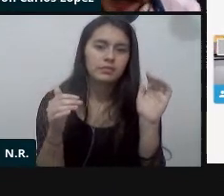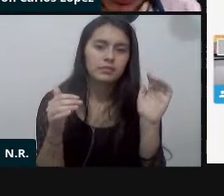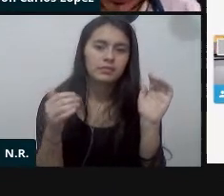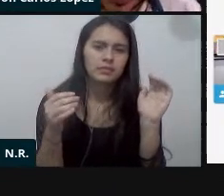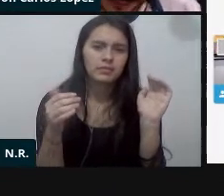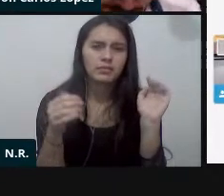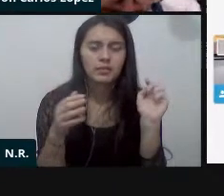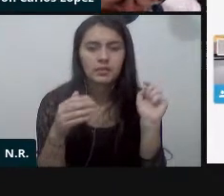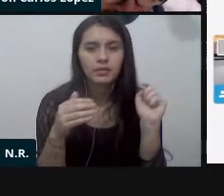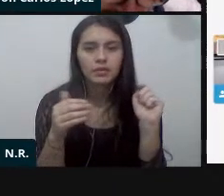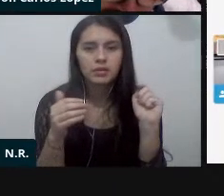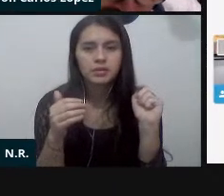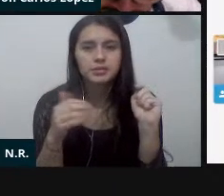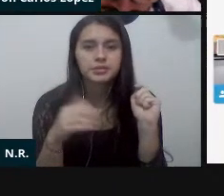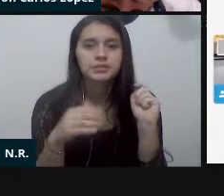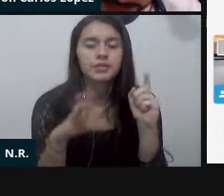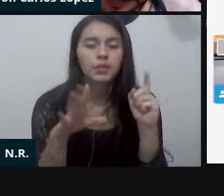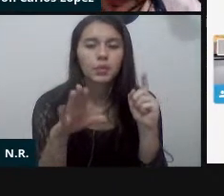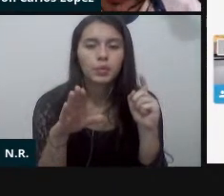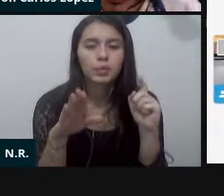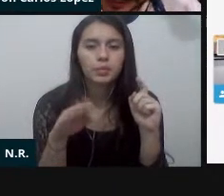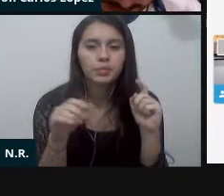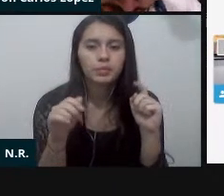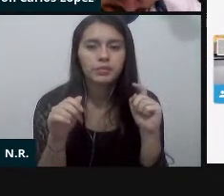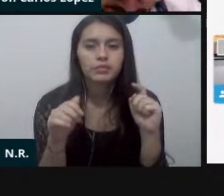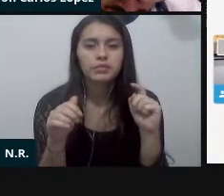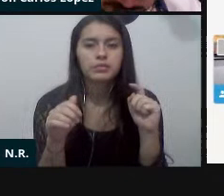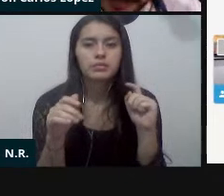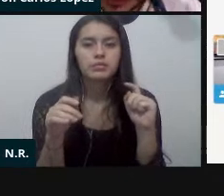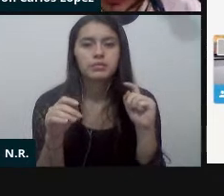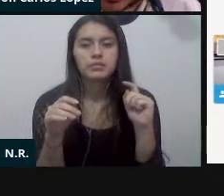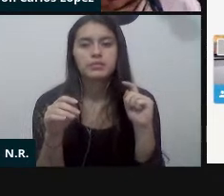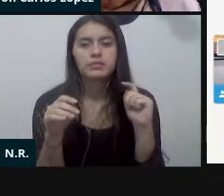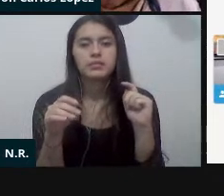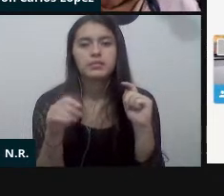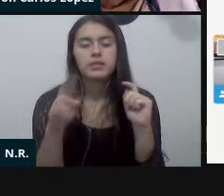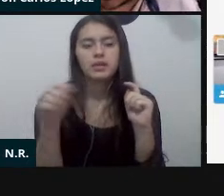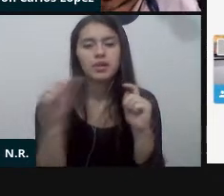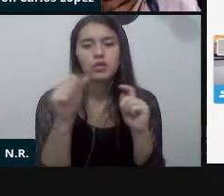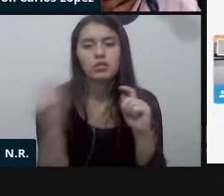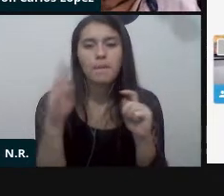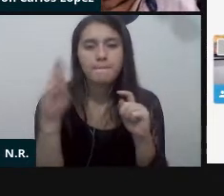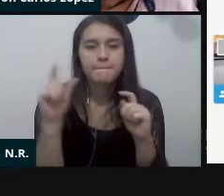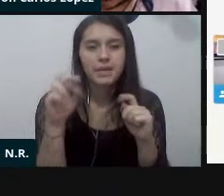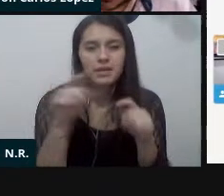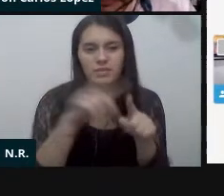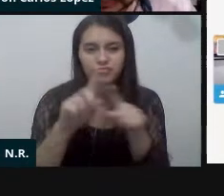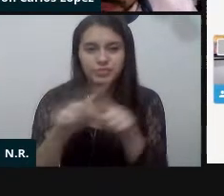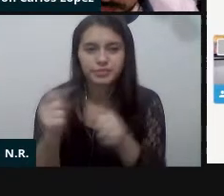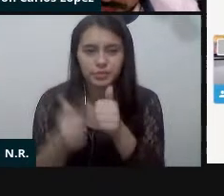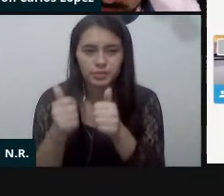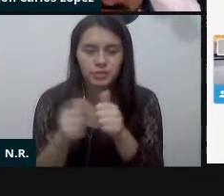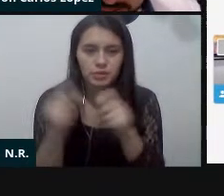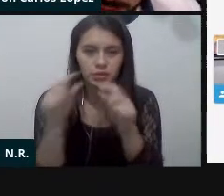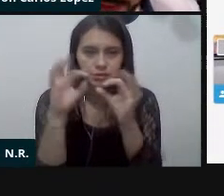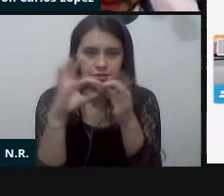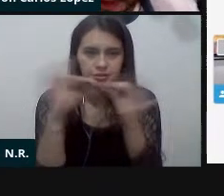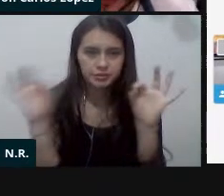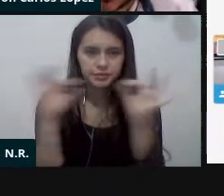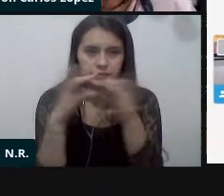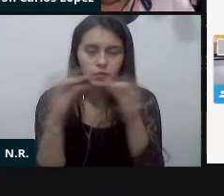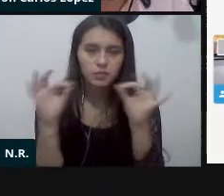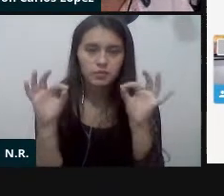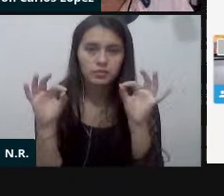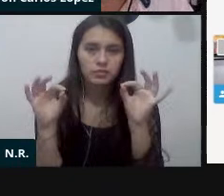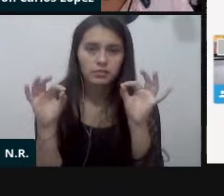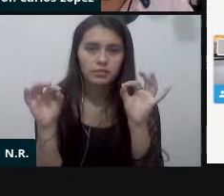Otros, perdón por escribir mayúscula, otros tipos de banner. ¿Sí? Le doy